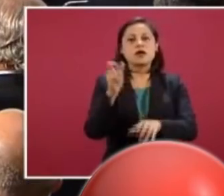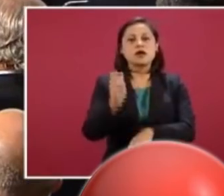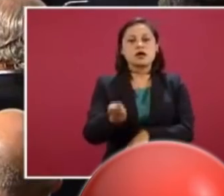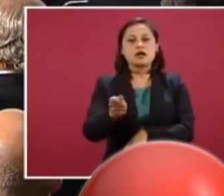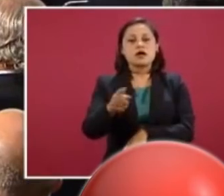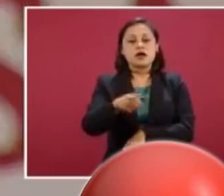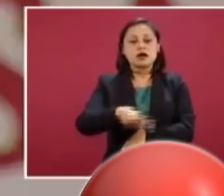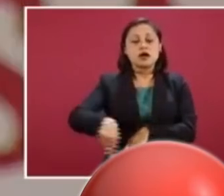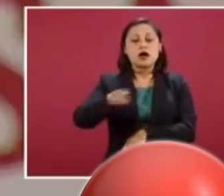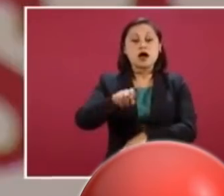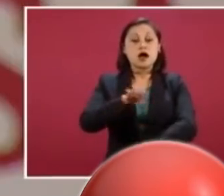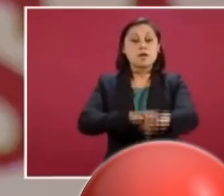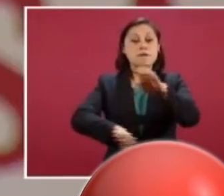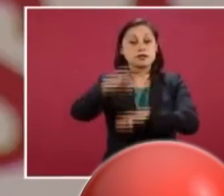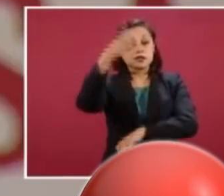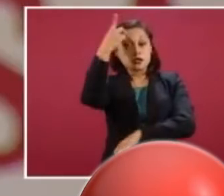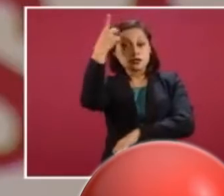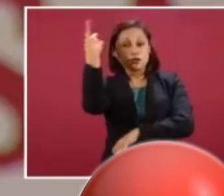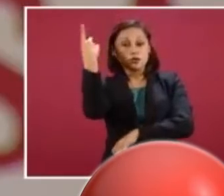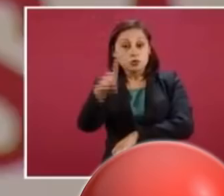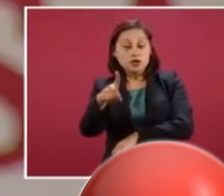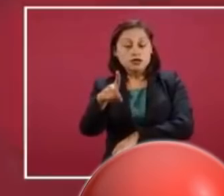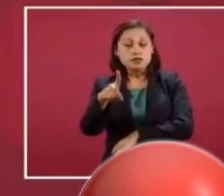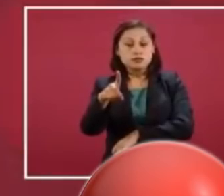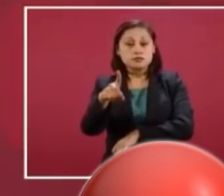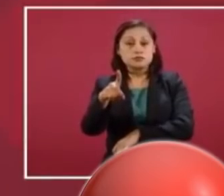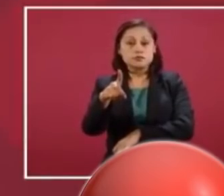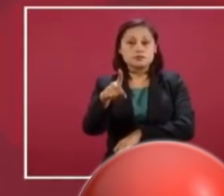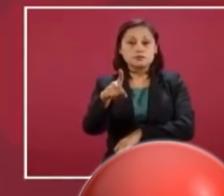como empresarios tienen